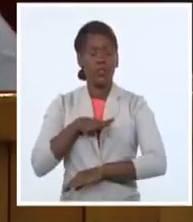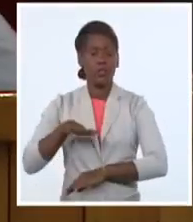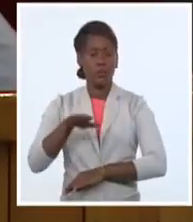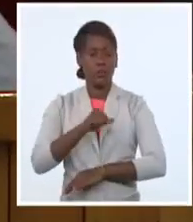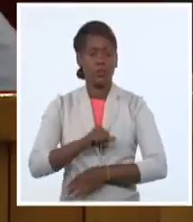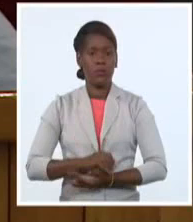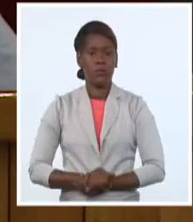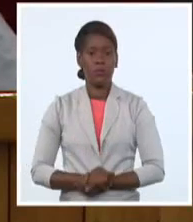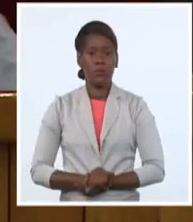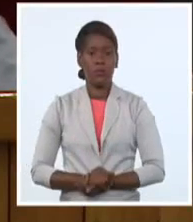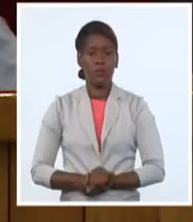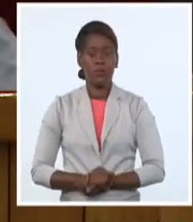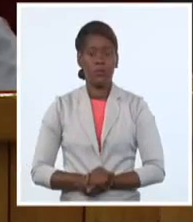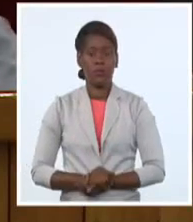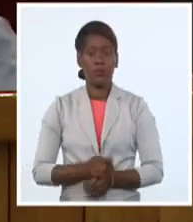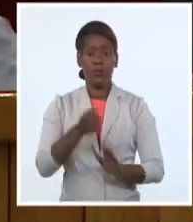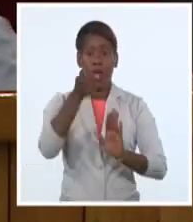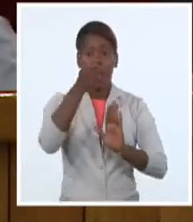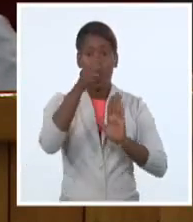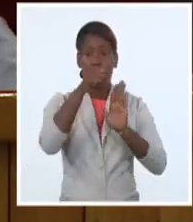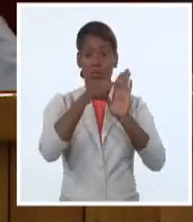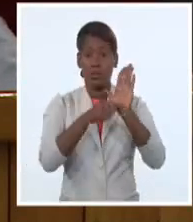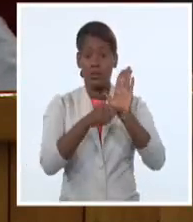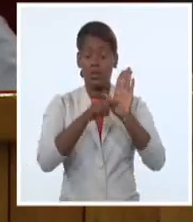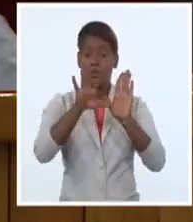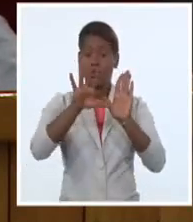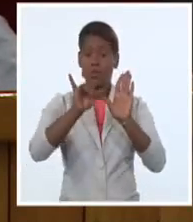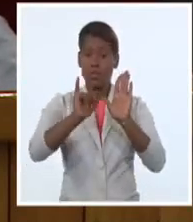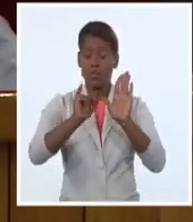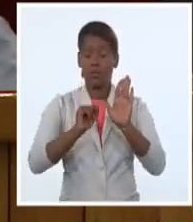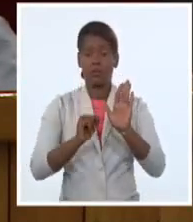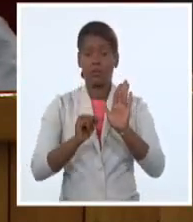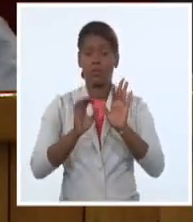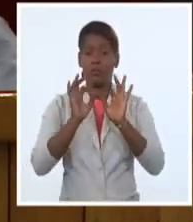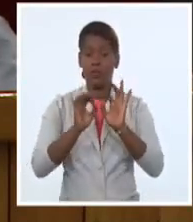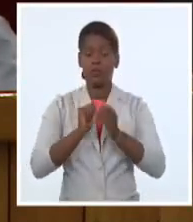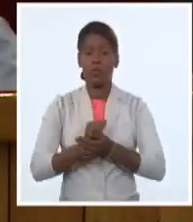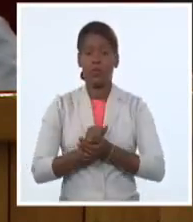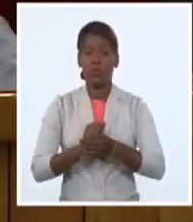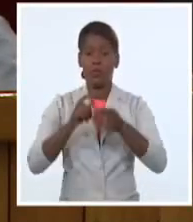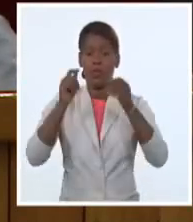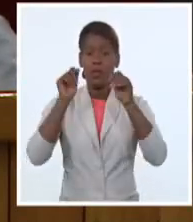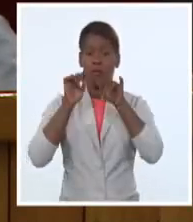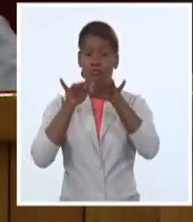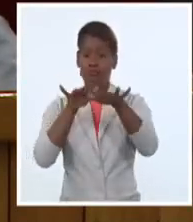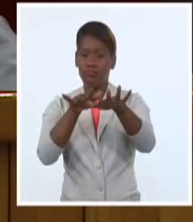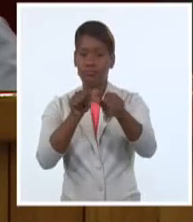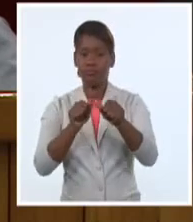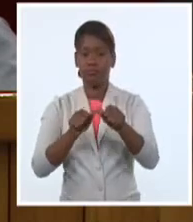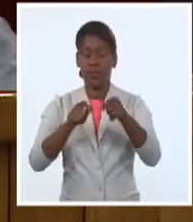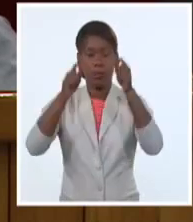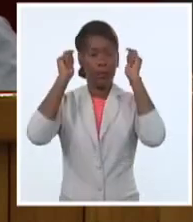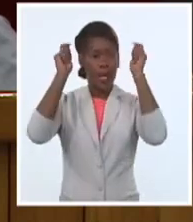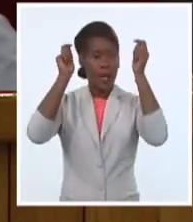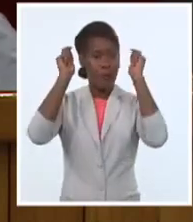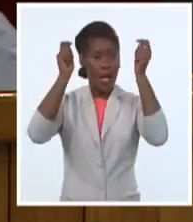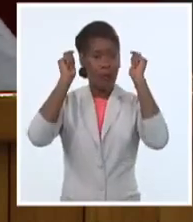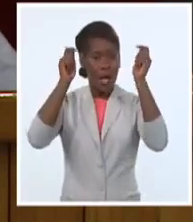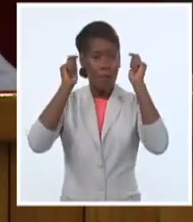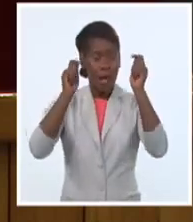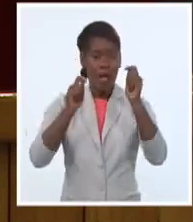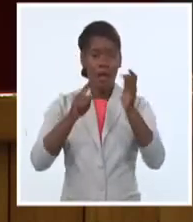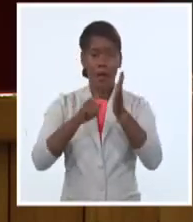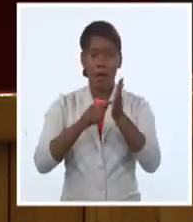artículo 56 de la Carta Magna, los derechos de reunión, manifestación y asociación con fines lícitos y